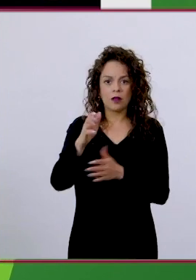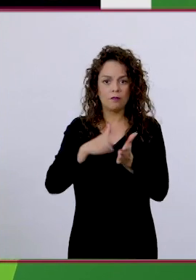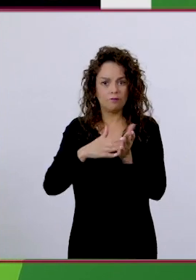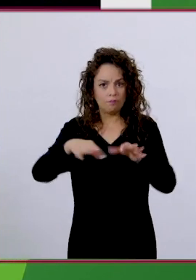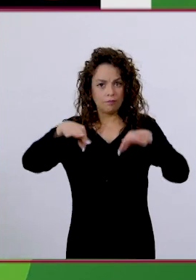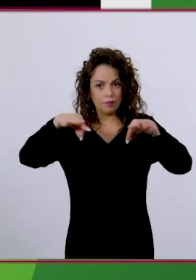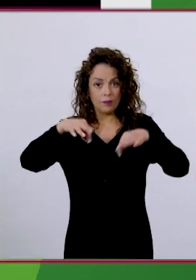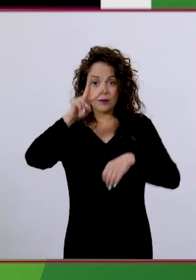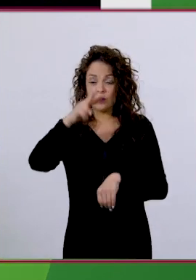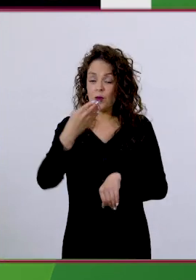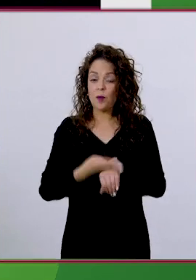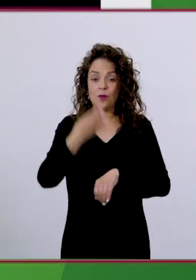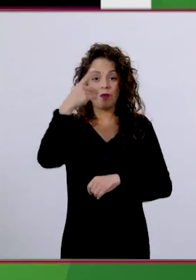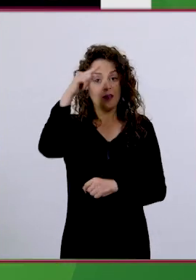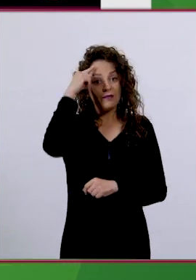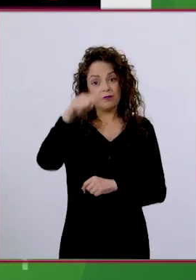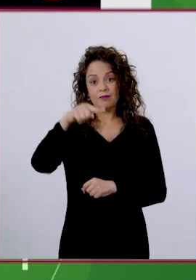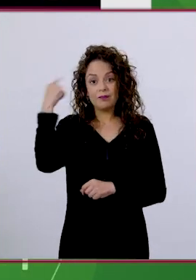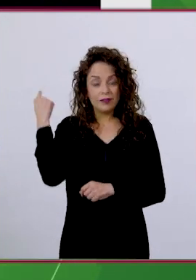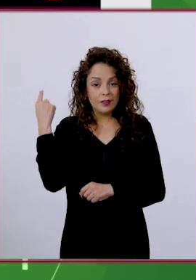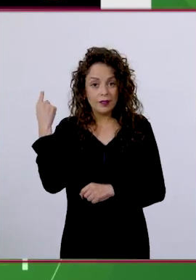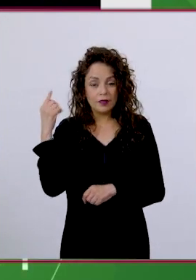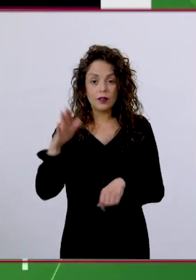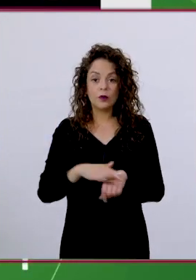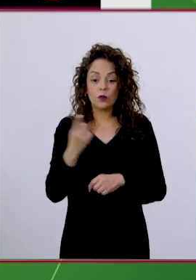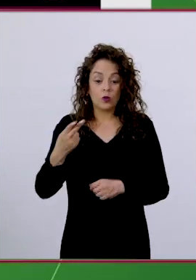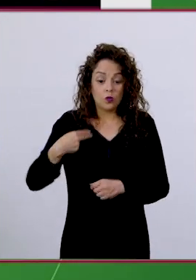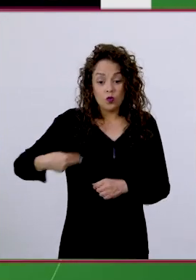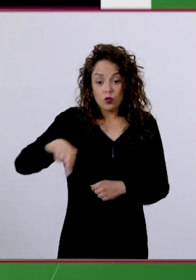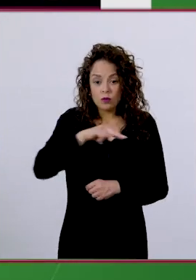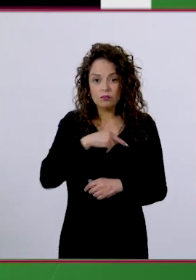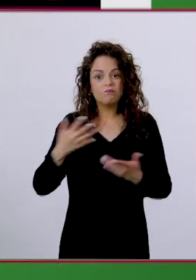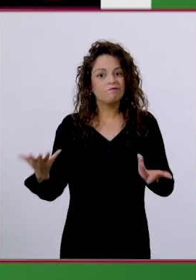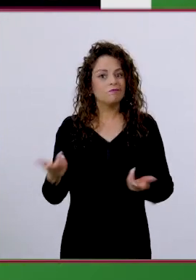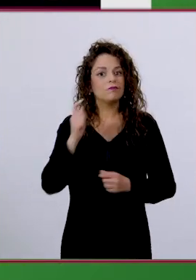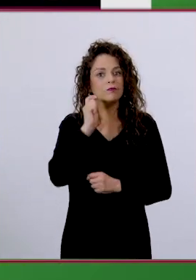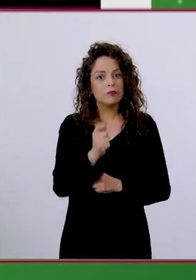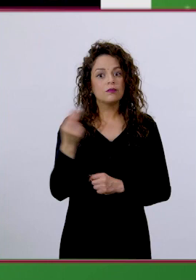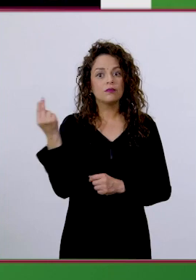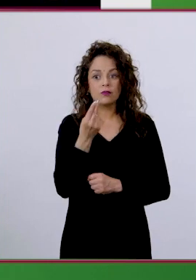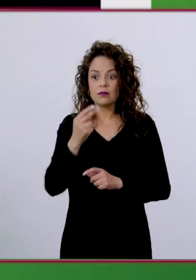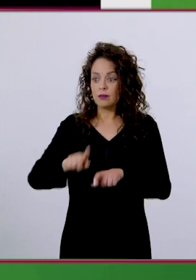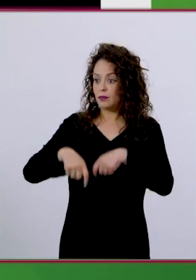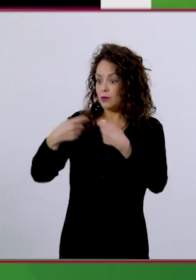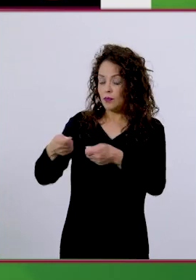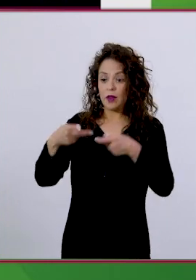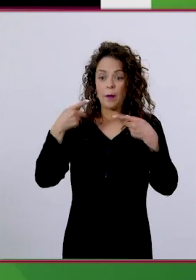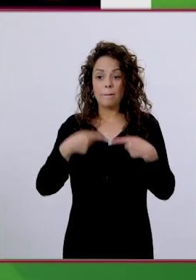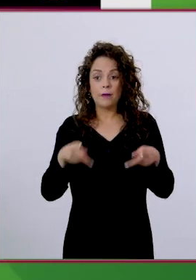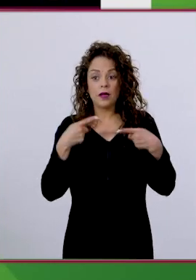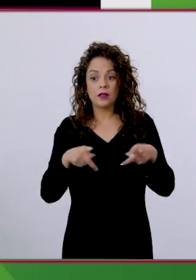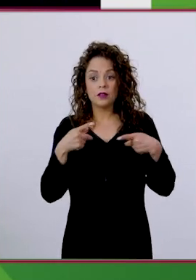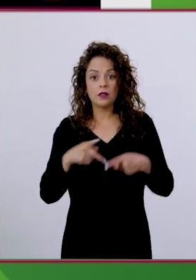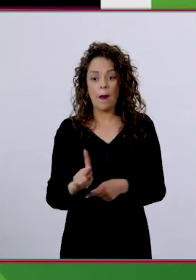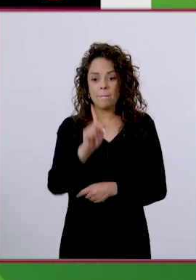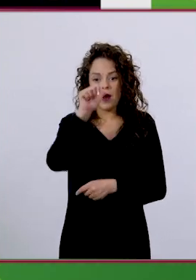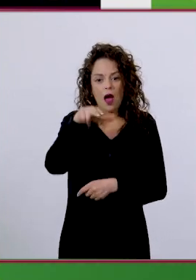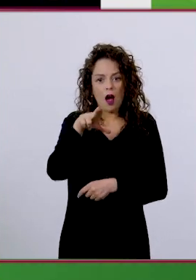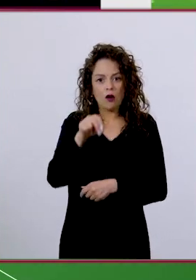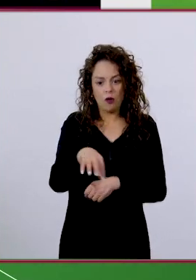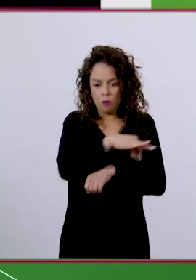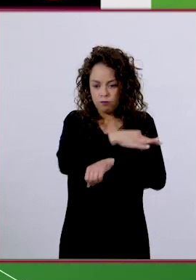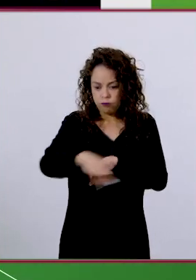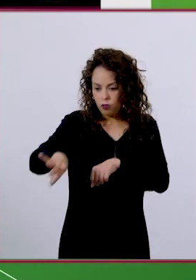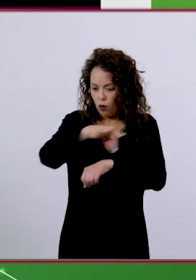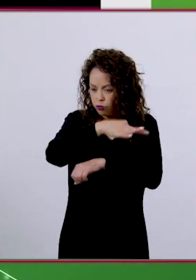facilitó mucho las cosas, ¿no? Porque nosotros partimos de que al final se les entregaron a las personas planos